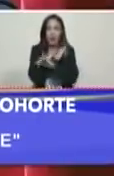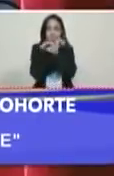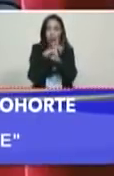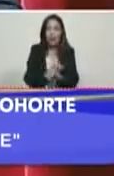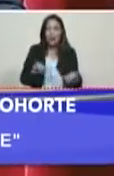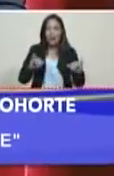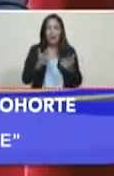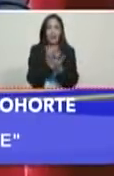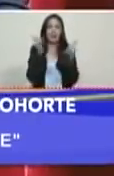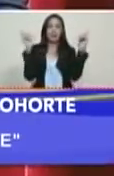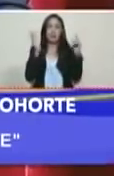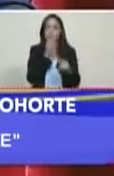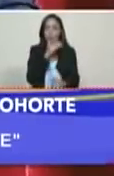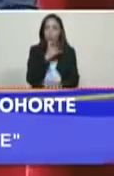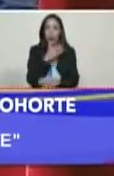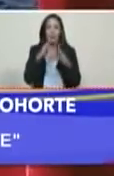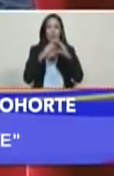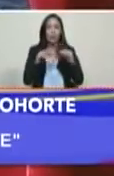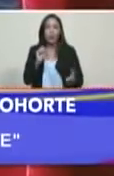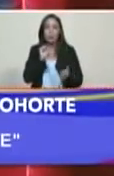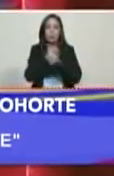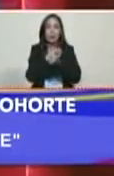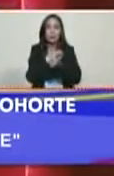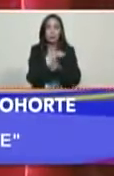Alguien levante la mano.